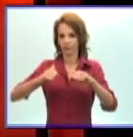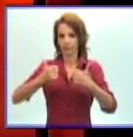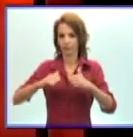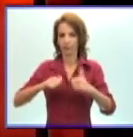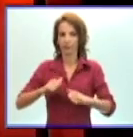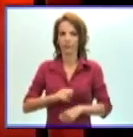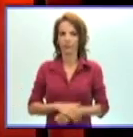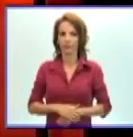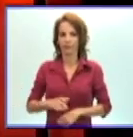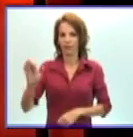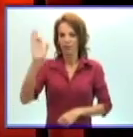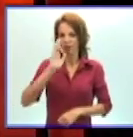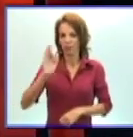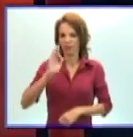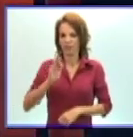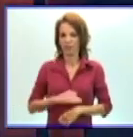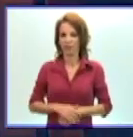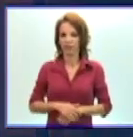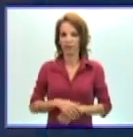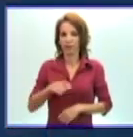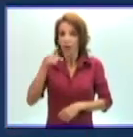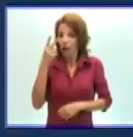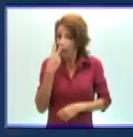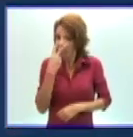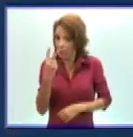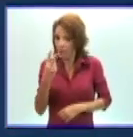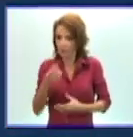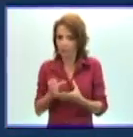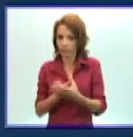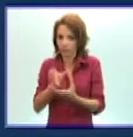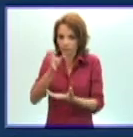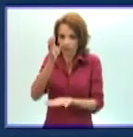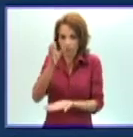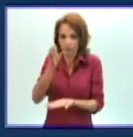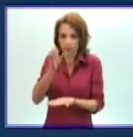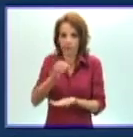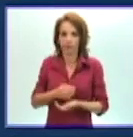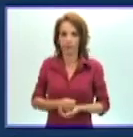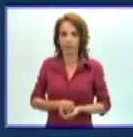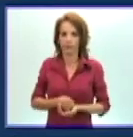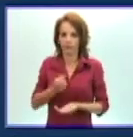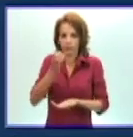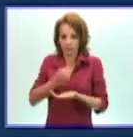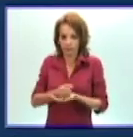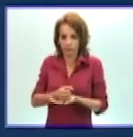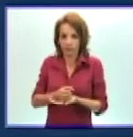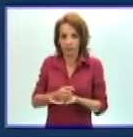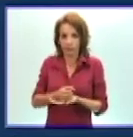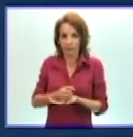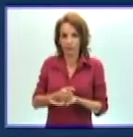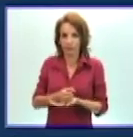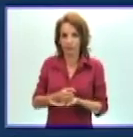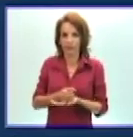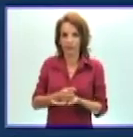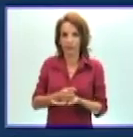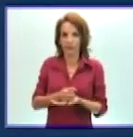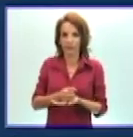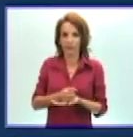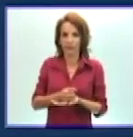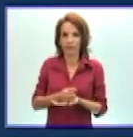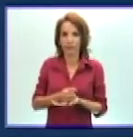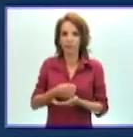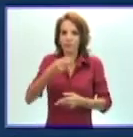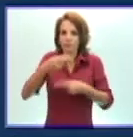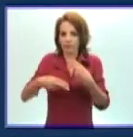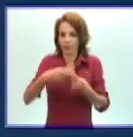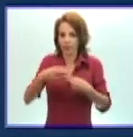Ahí tenemos una probeta. Probeta que colocamos encima del elevador. Y vamos a realizar la medición,